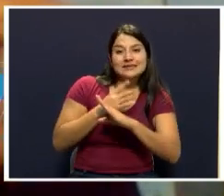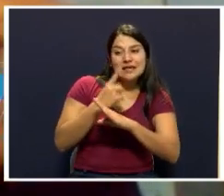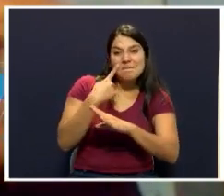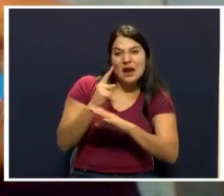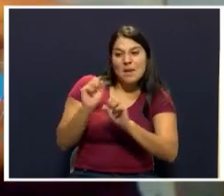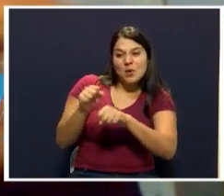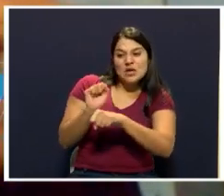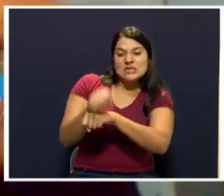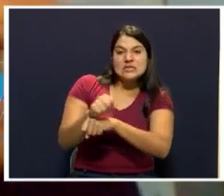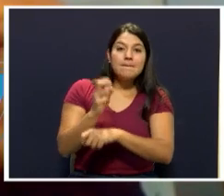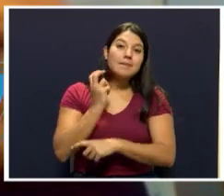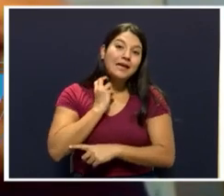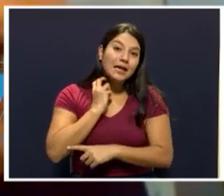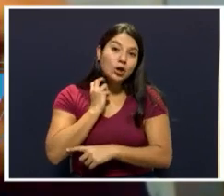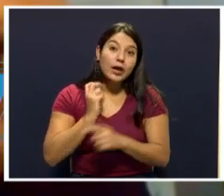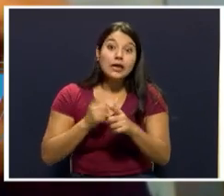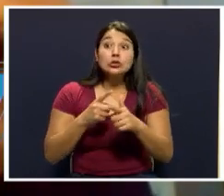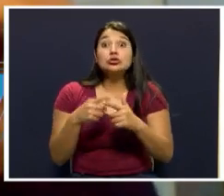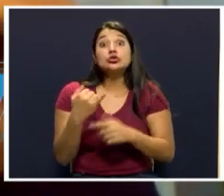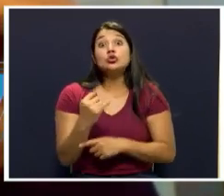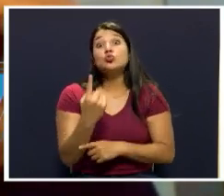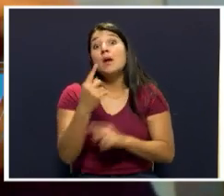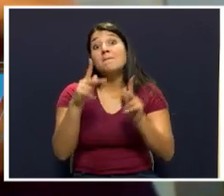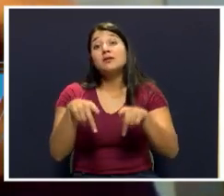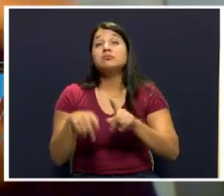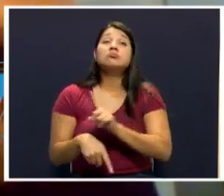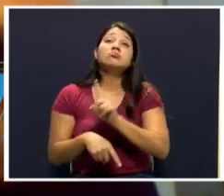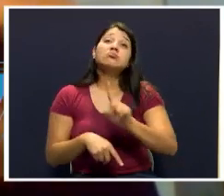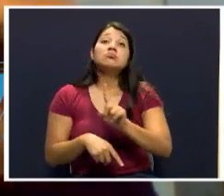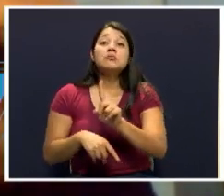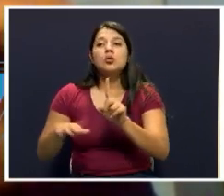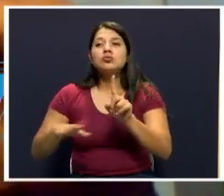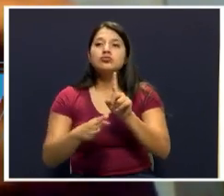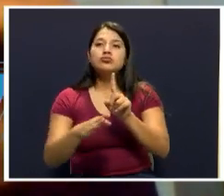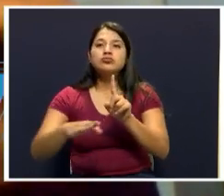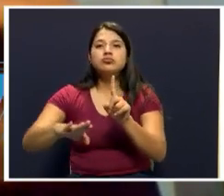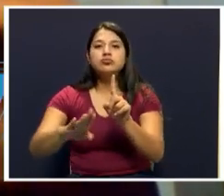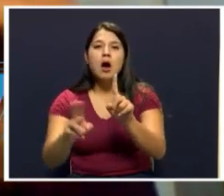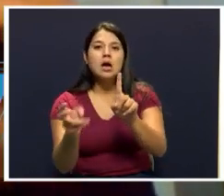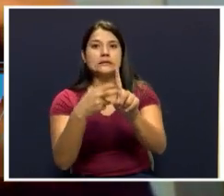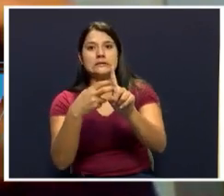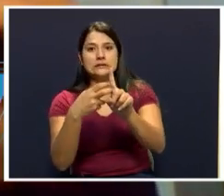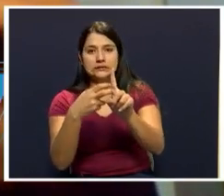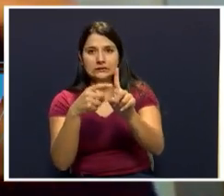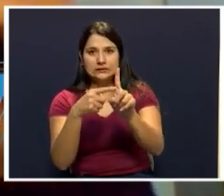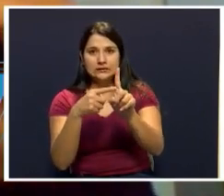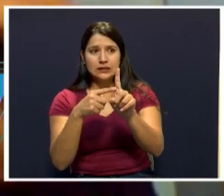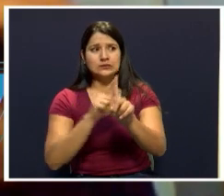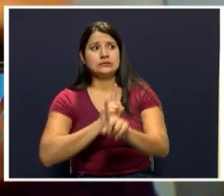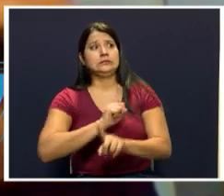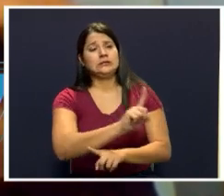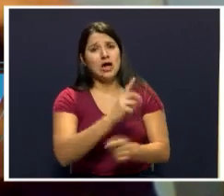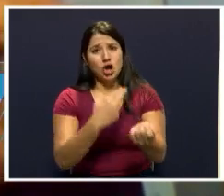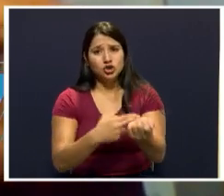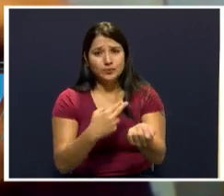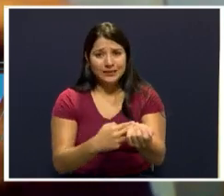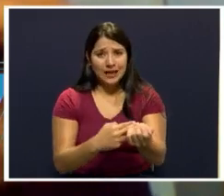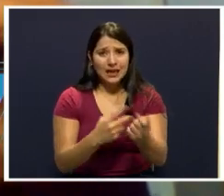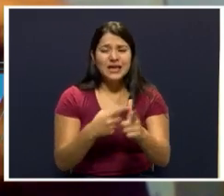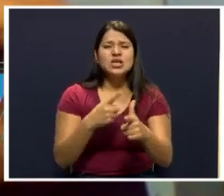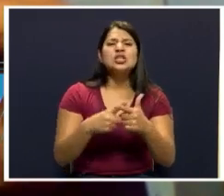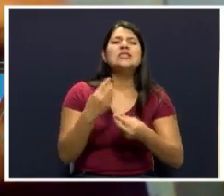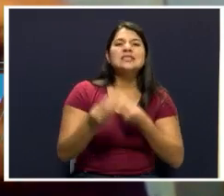cuando alguien es mordido por una serpiente, llega a un hospital y se le aplica este preparado de anticuerpos de caballos que neutralizan